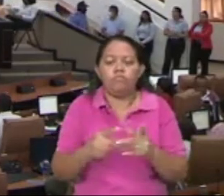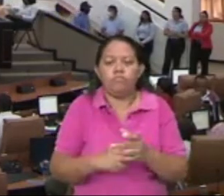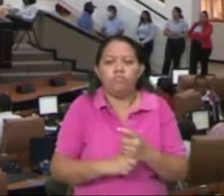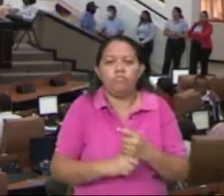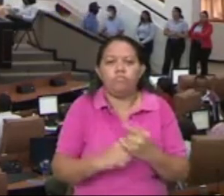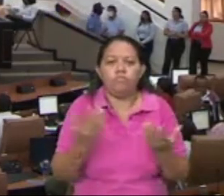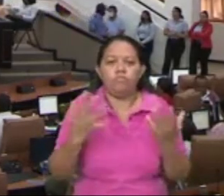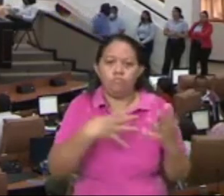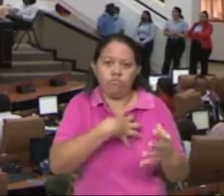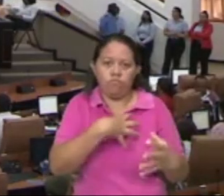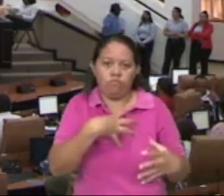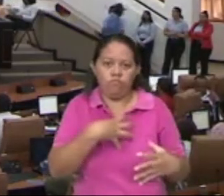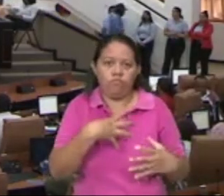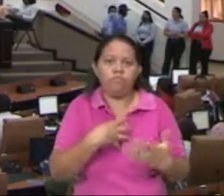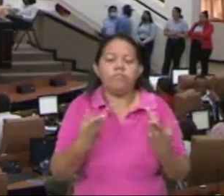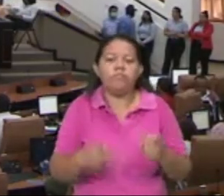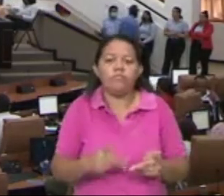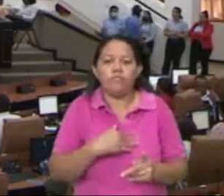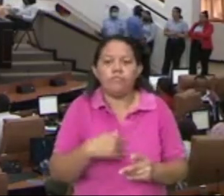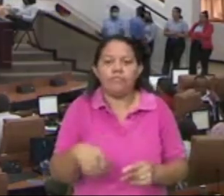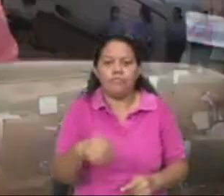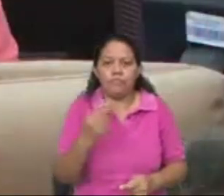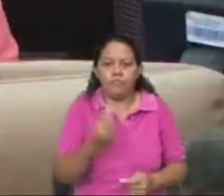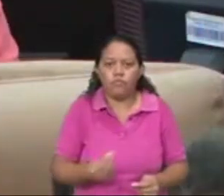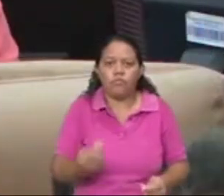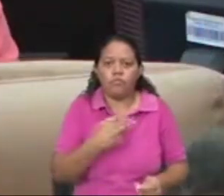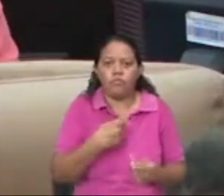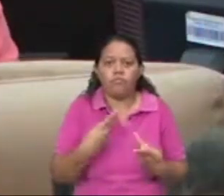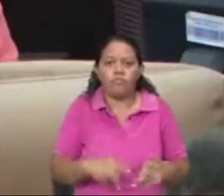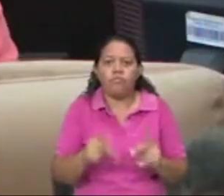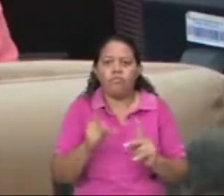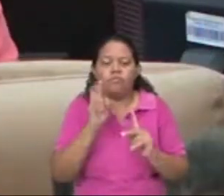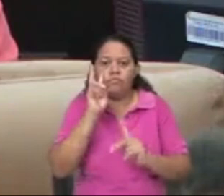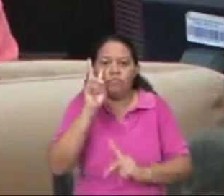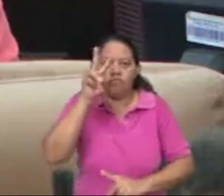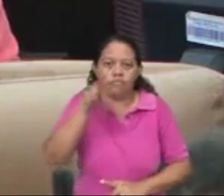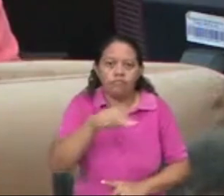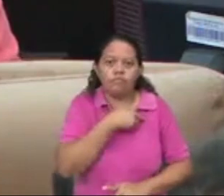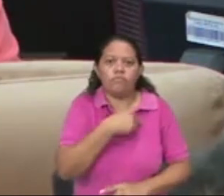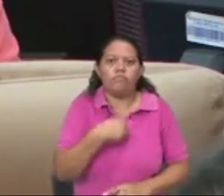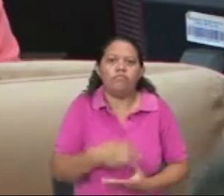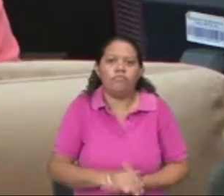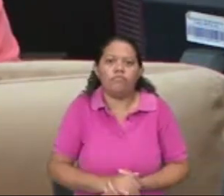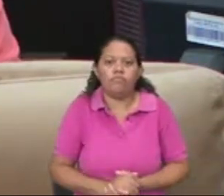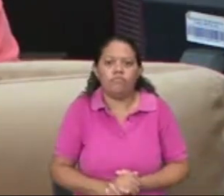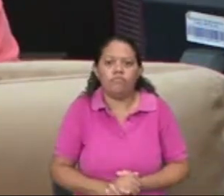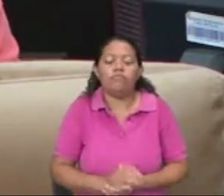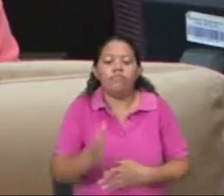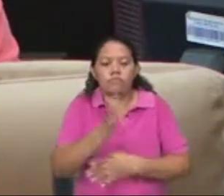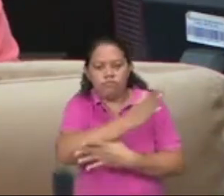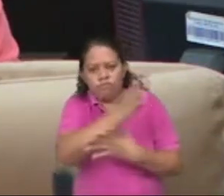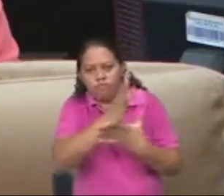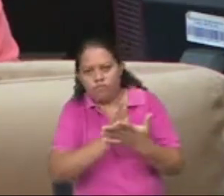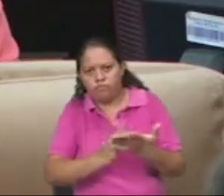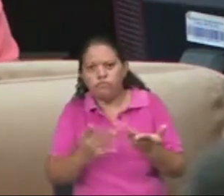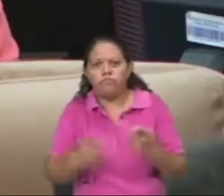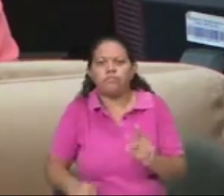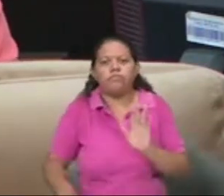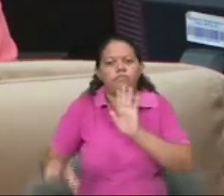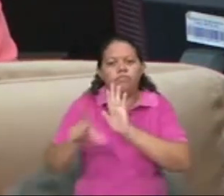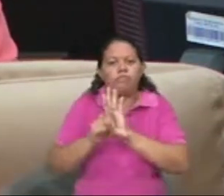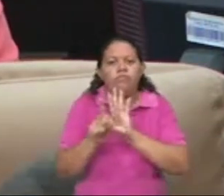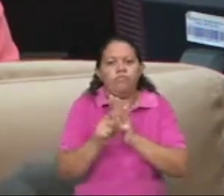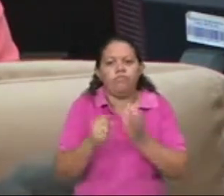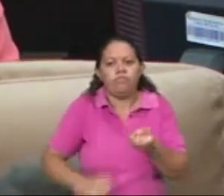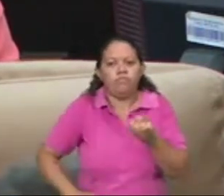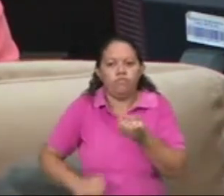patrimonio propio y capacidad jurídica para ejercer las atribuciones que la ley le